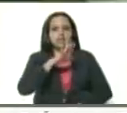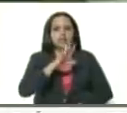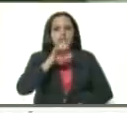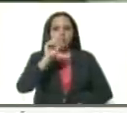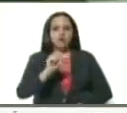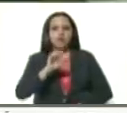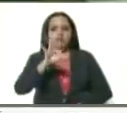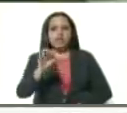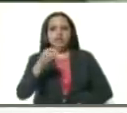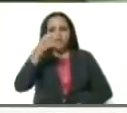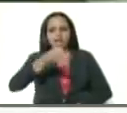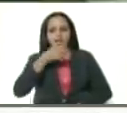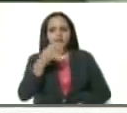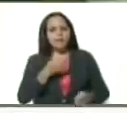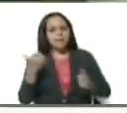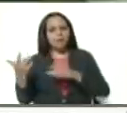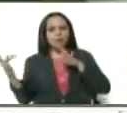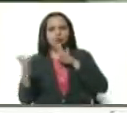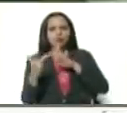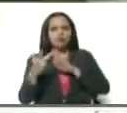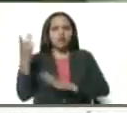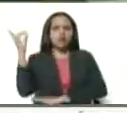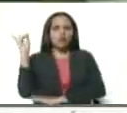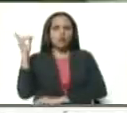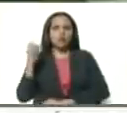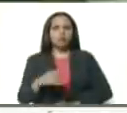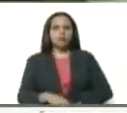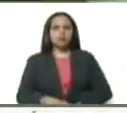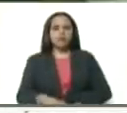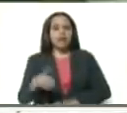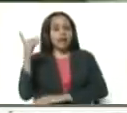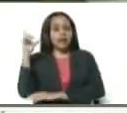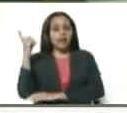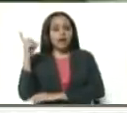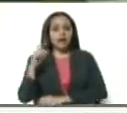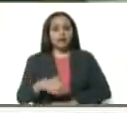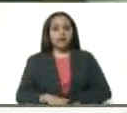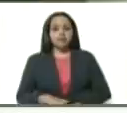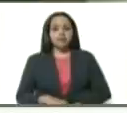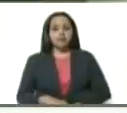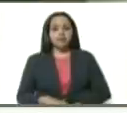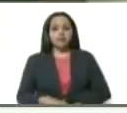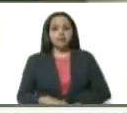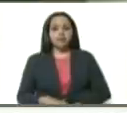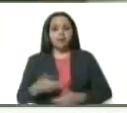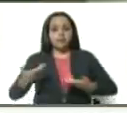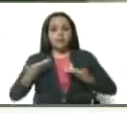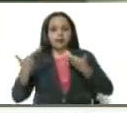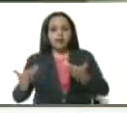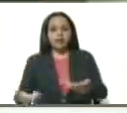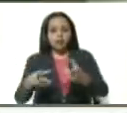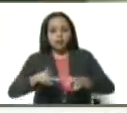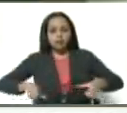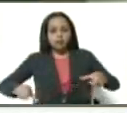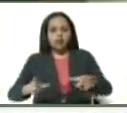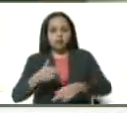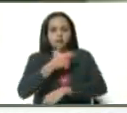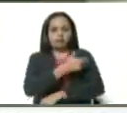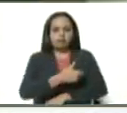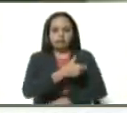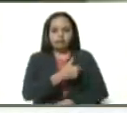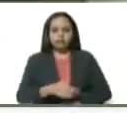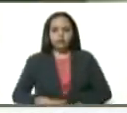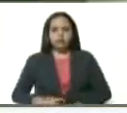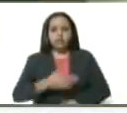tarde, vamos directo a Barquisimeto, parroquia catedral, para entregar una unidad de cirugía ambulatoria